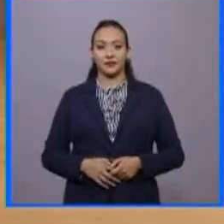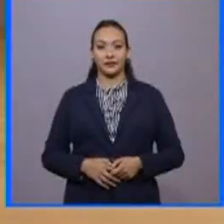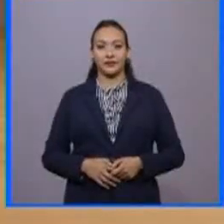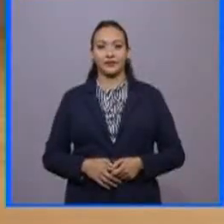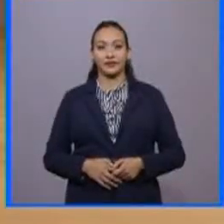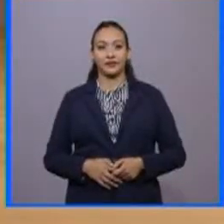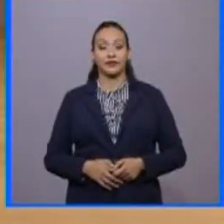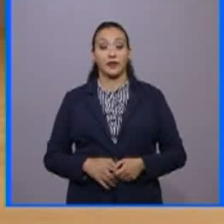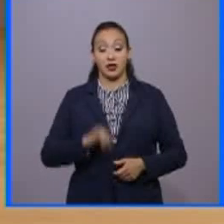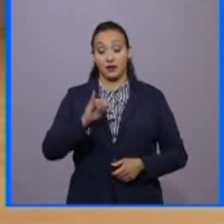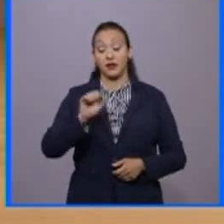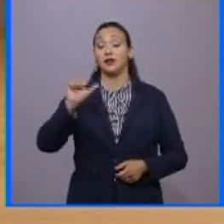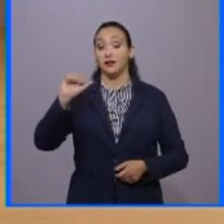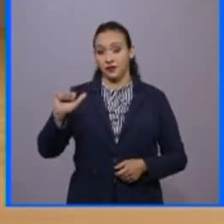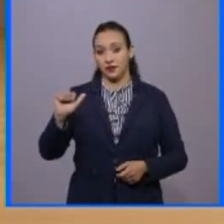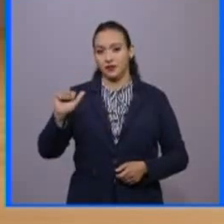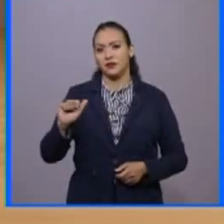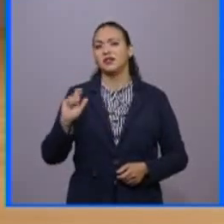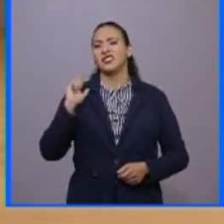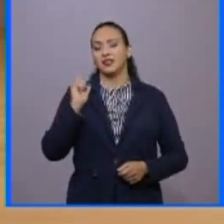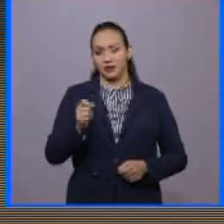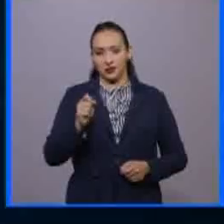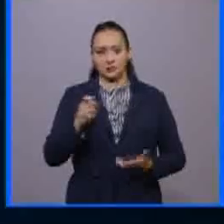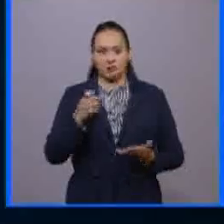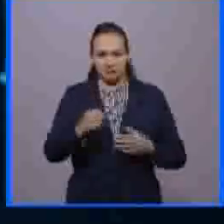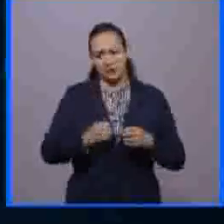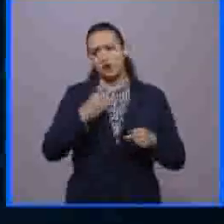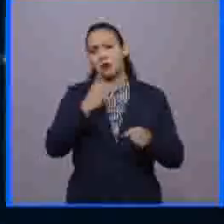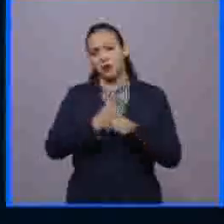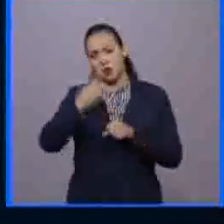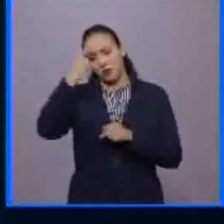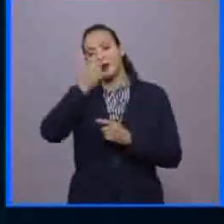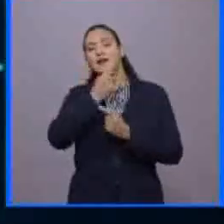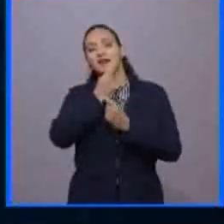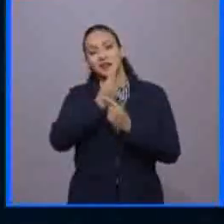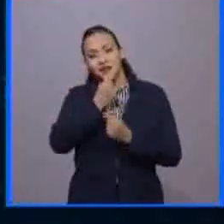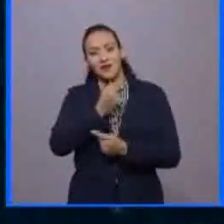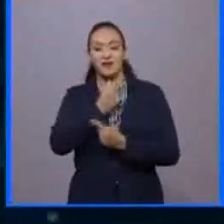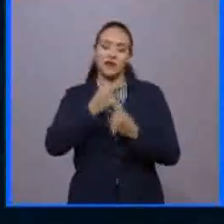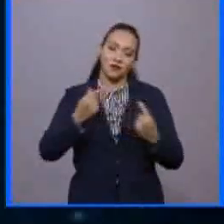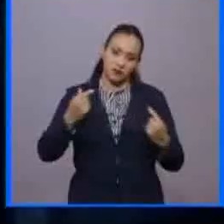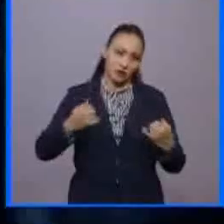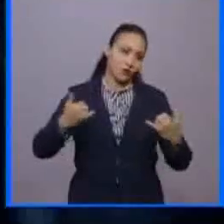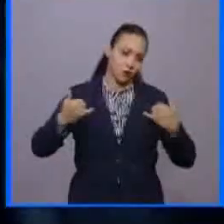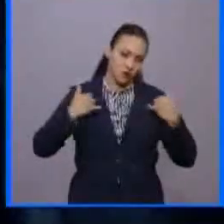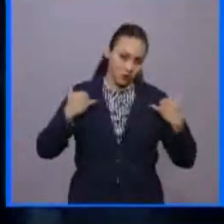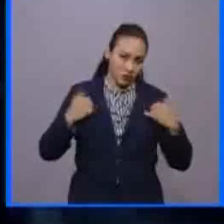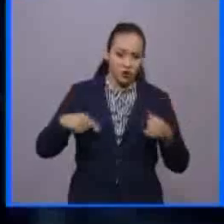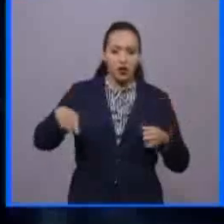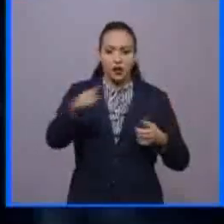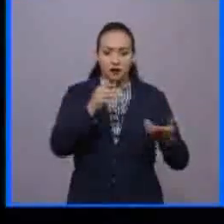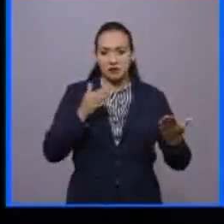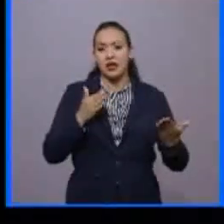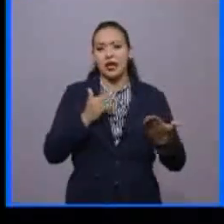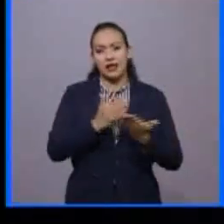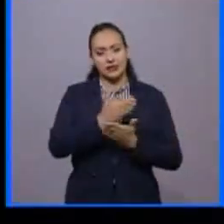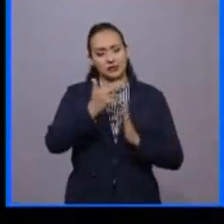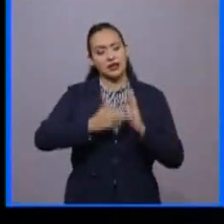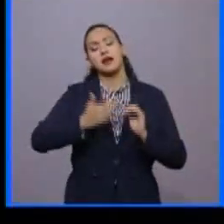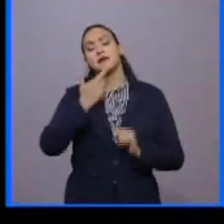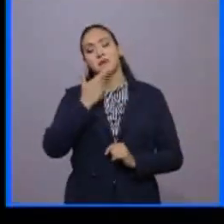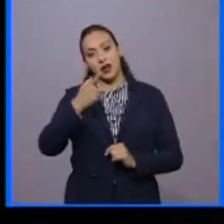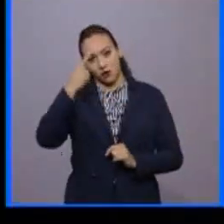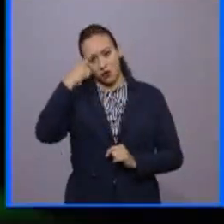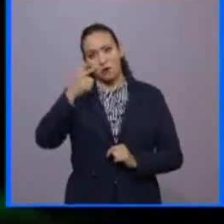Y si bien la inteligencia artificial representa una oportunidad para que niñas, niños y adolescentes accedan a nuevas